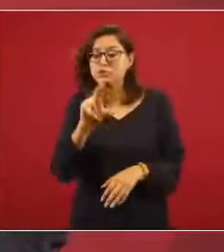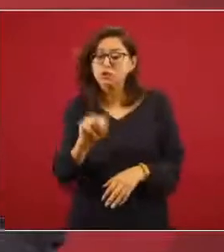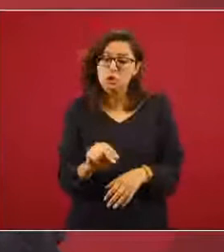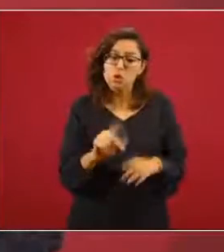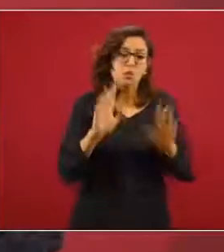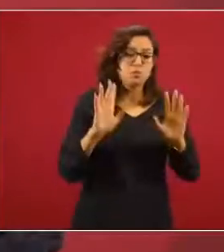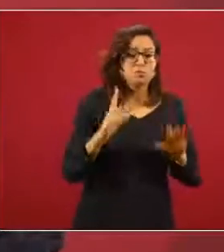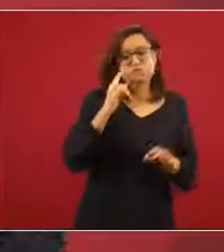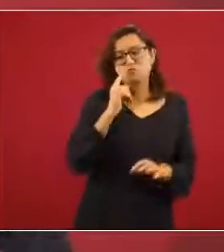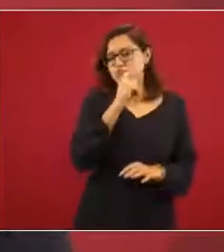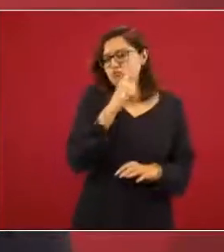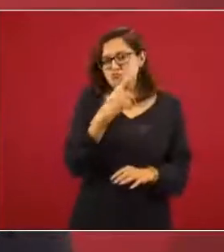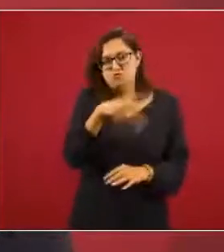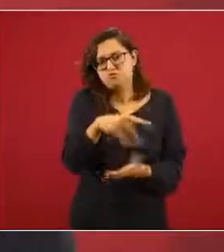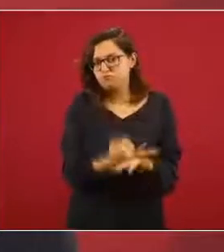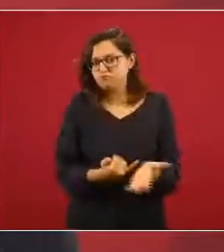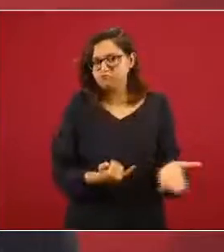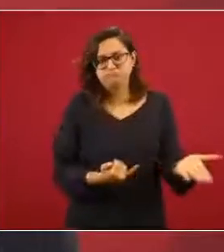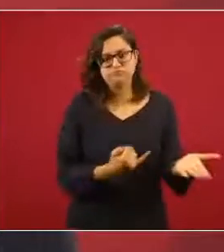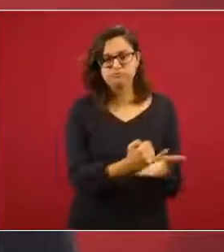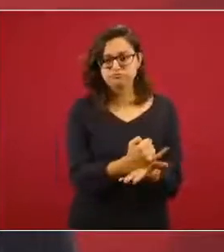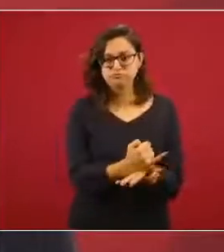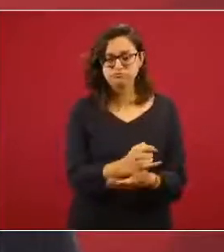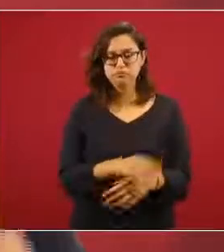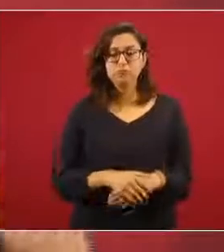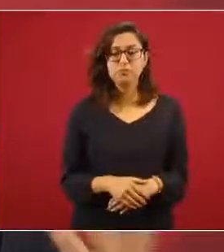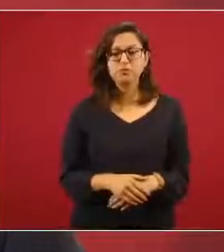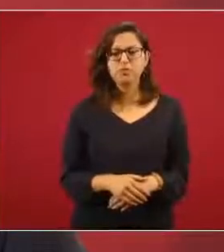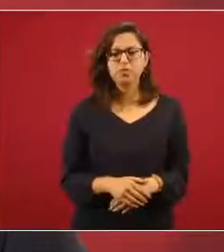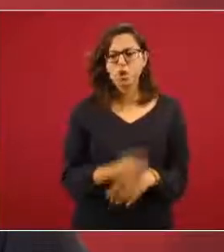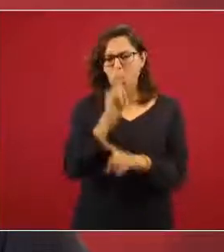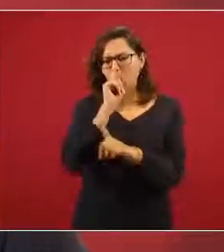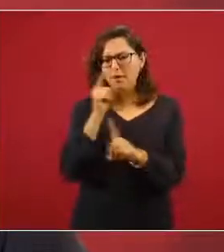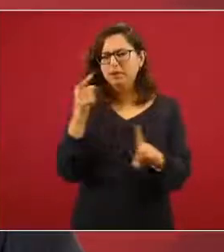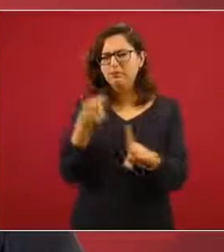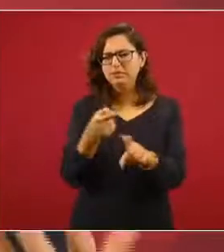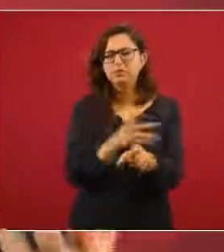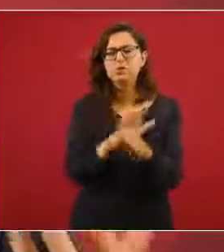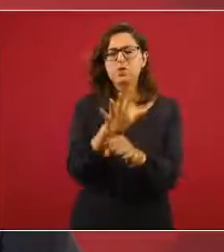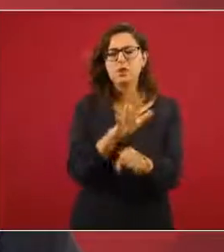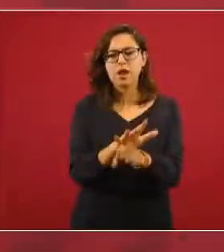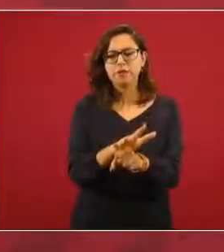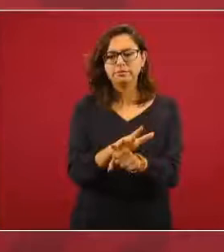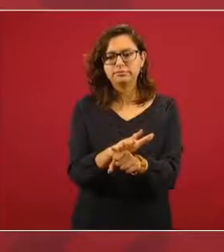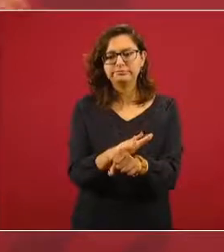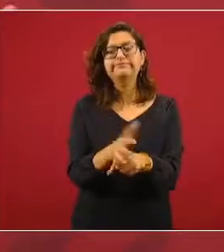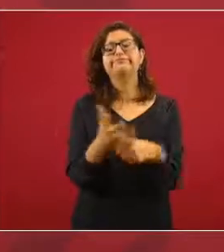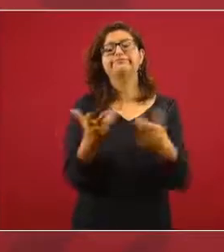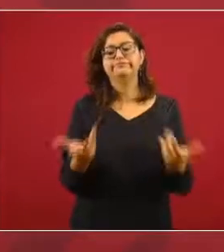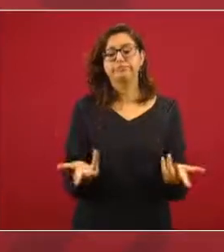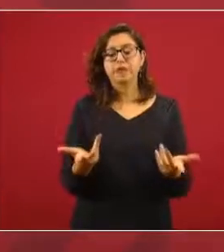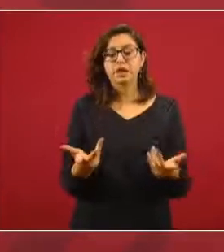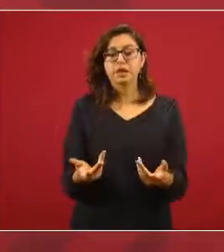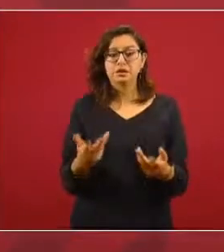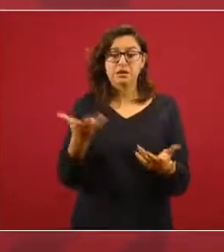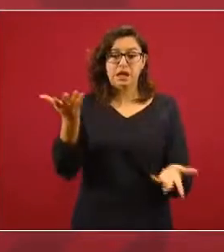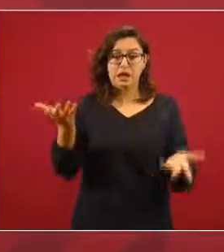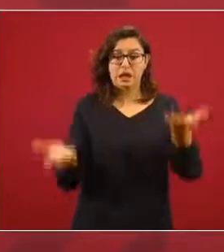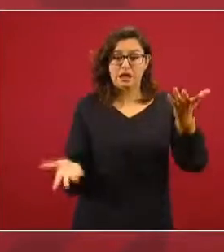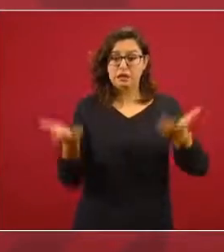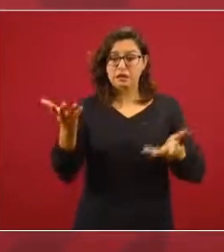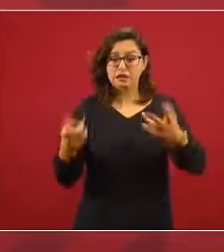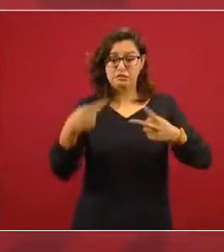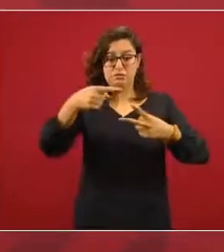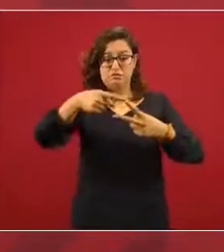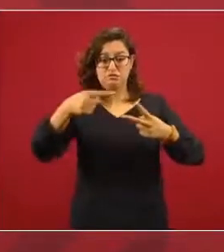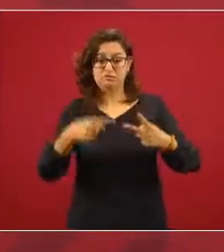gobiernos estatales. Esto con el propósito de lograr el mejor equilibrio de dos bienes públicos a